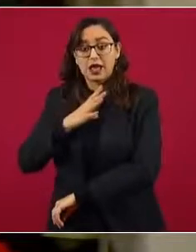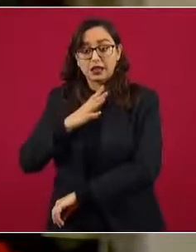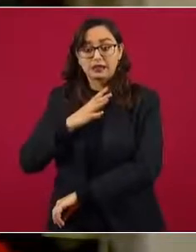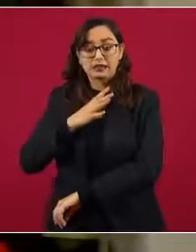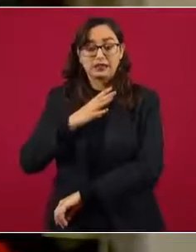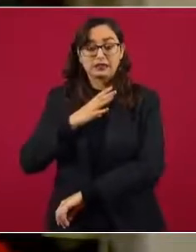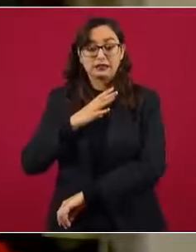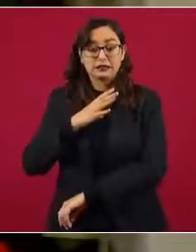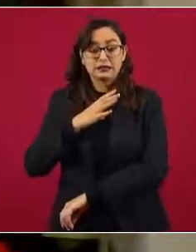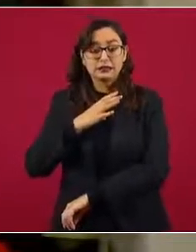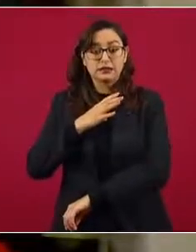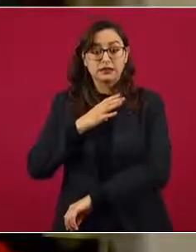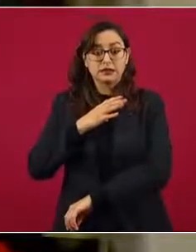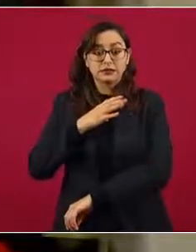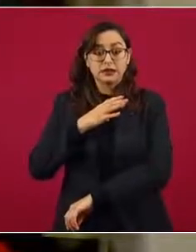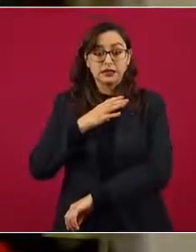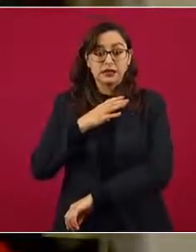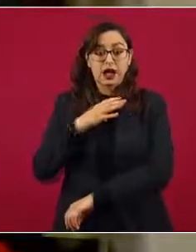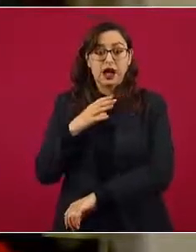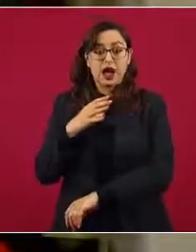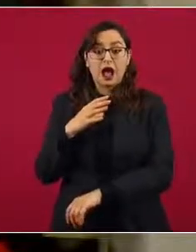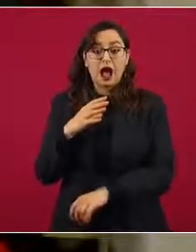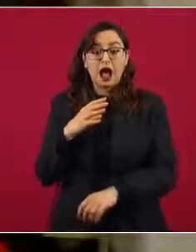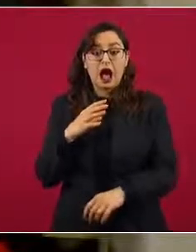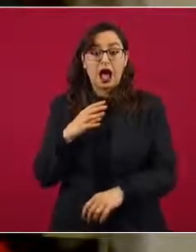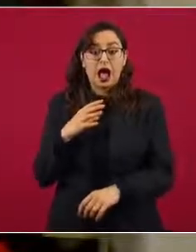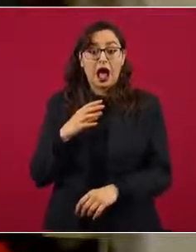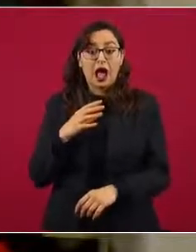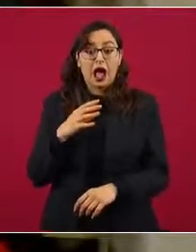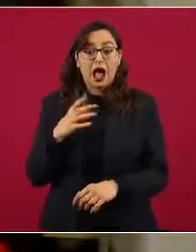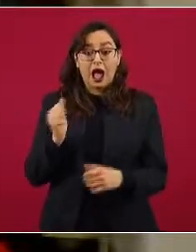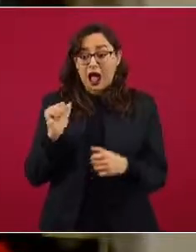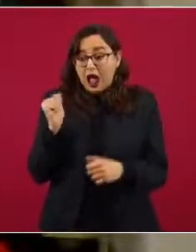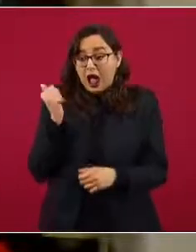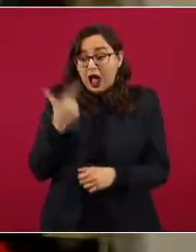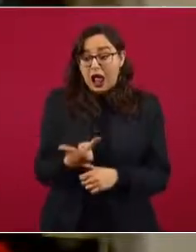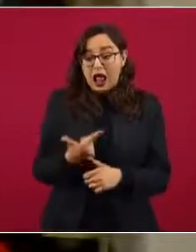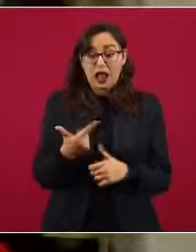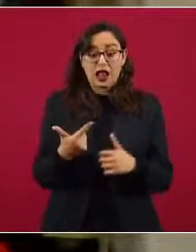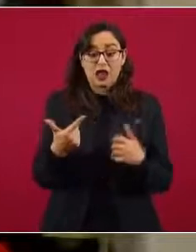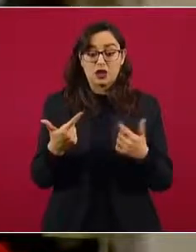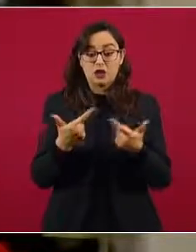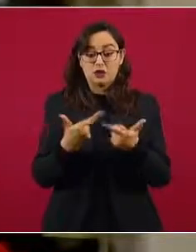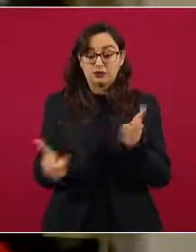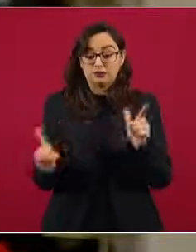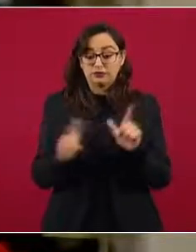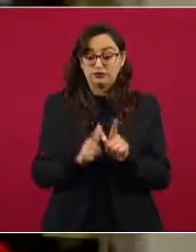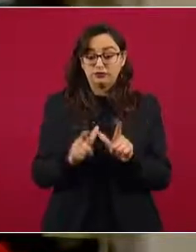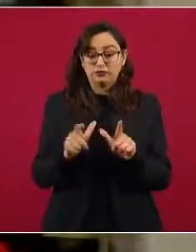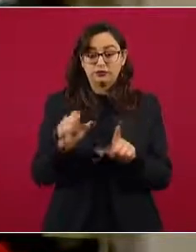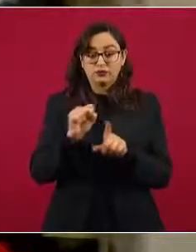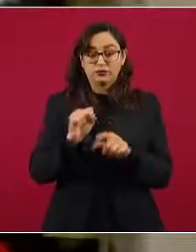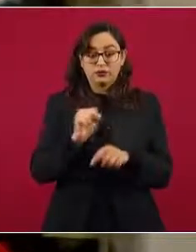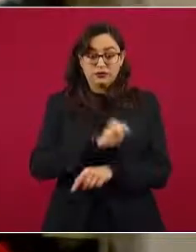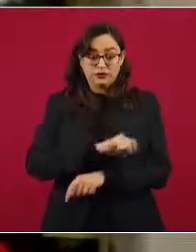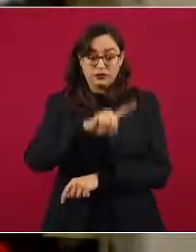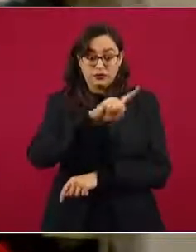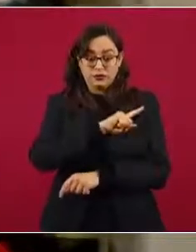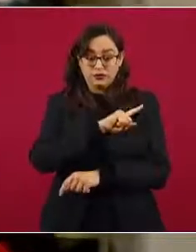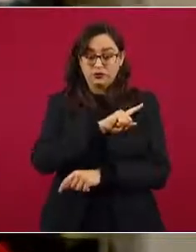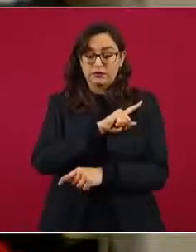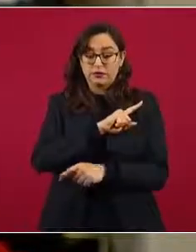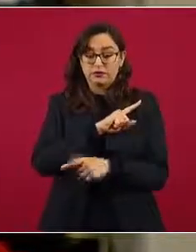¿habrá pensado el gobierno, habrá alguna estrategia por parte del Gabinete de Salud de tener una cartilla de vacunación